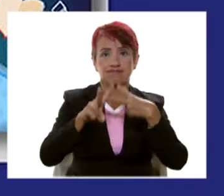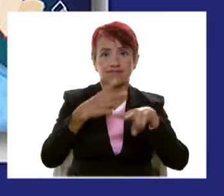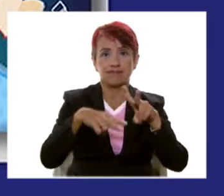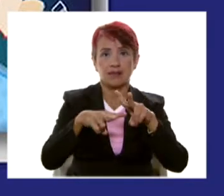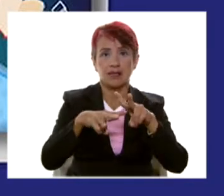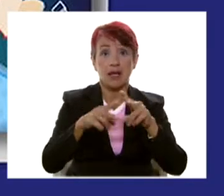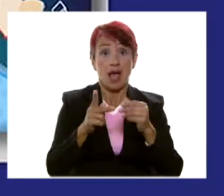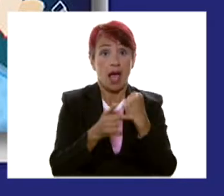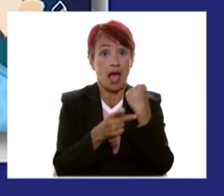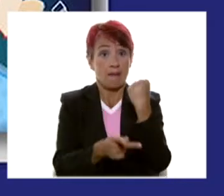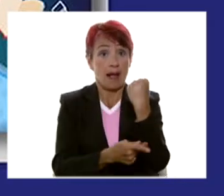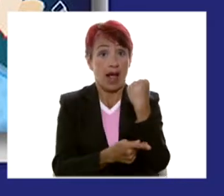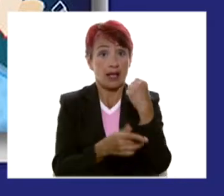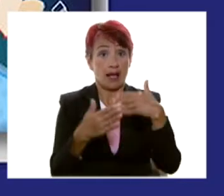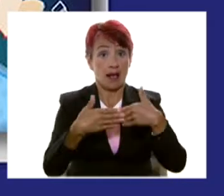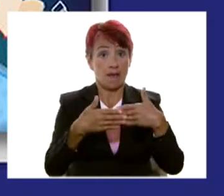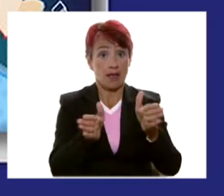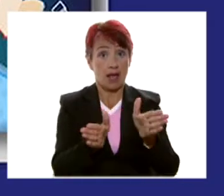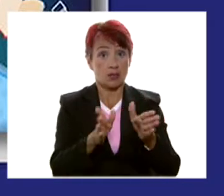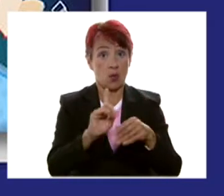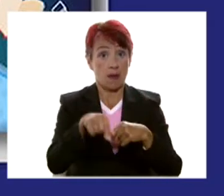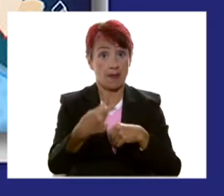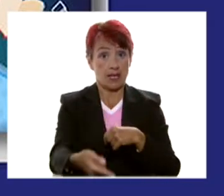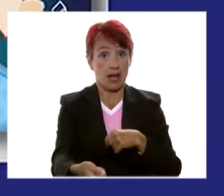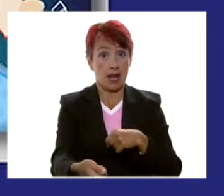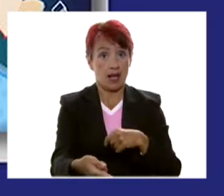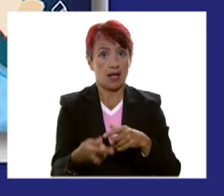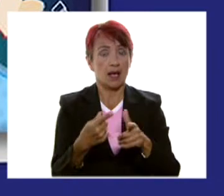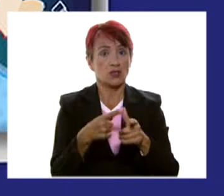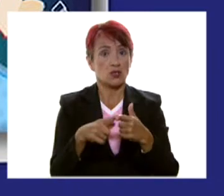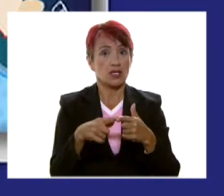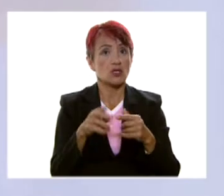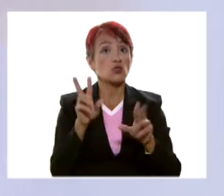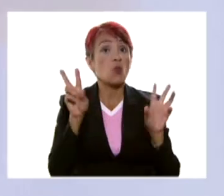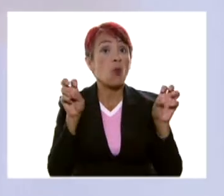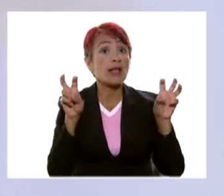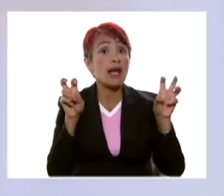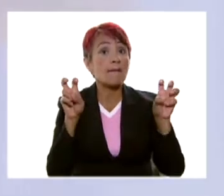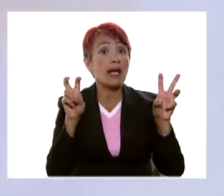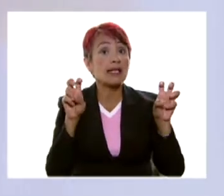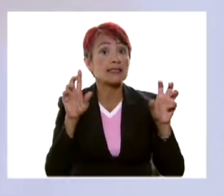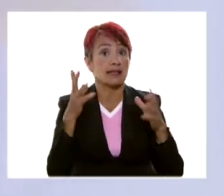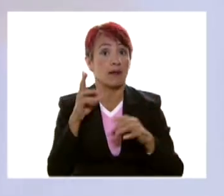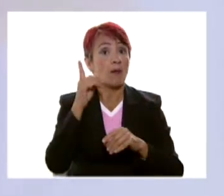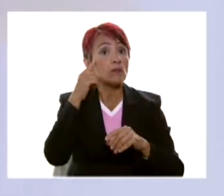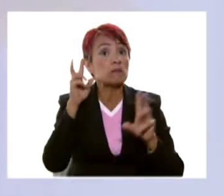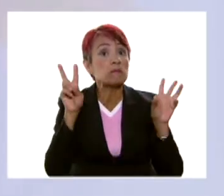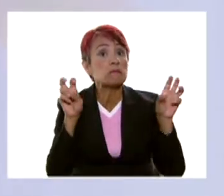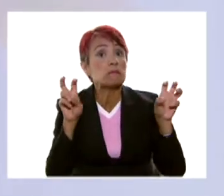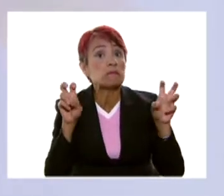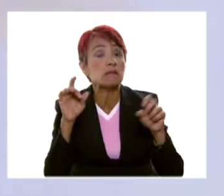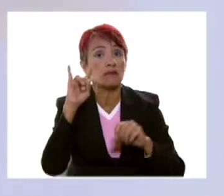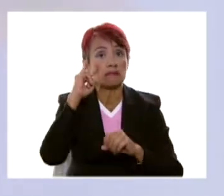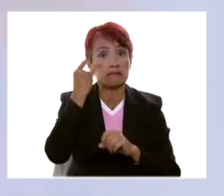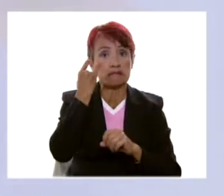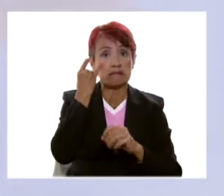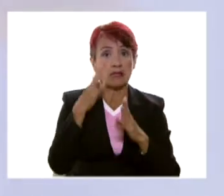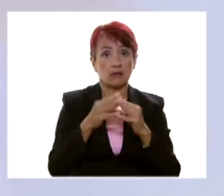4, que el parque estará abierto para mañana. Esas son las suposiciones. Anteriormente estábamos explicando de que